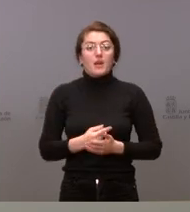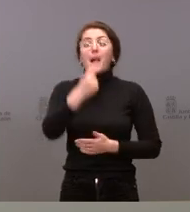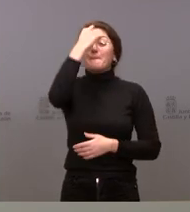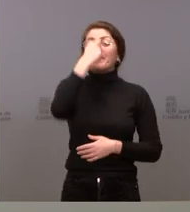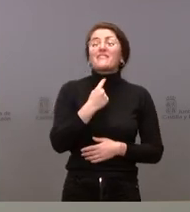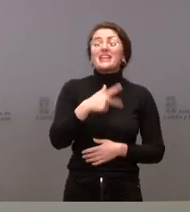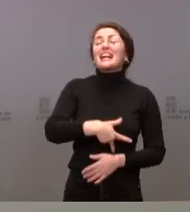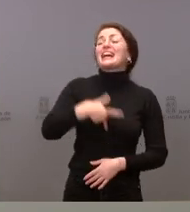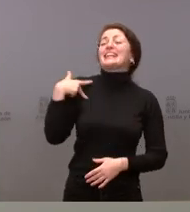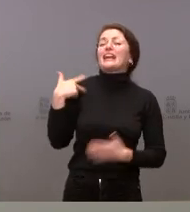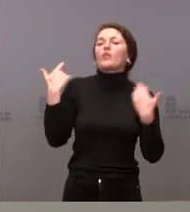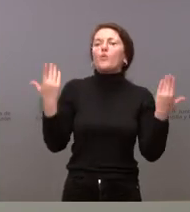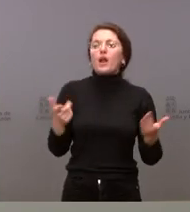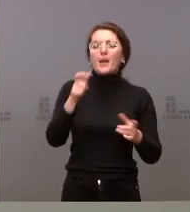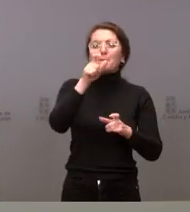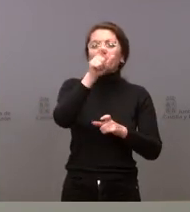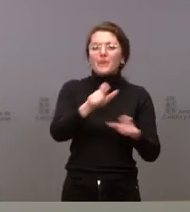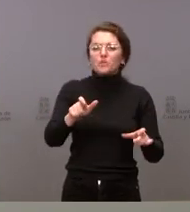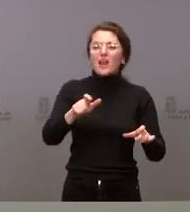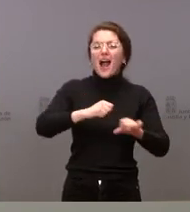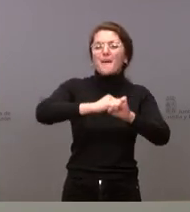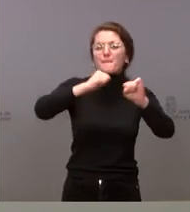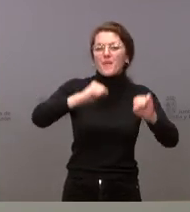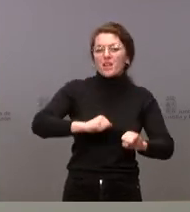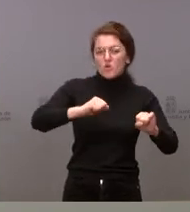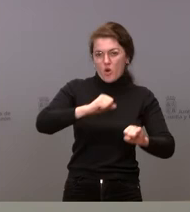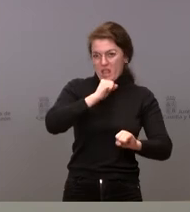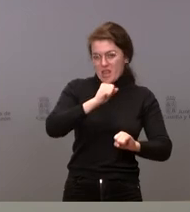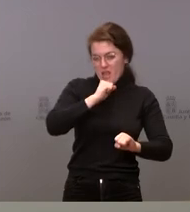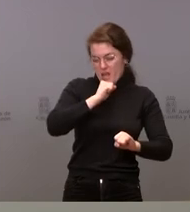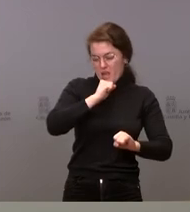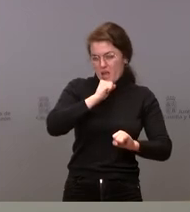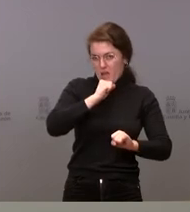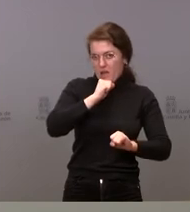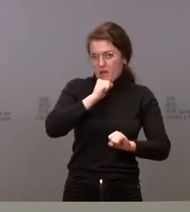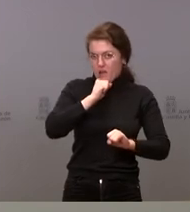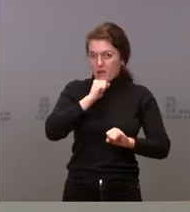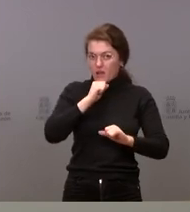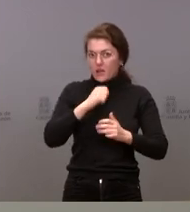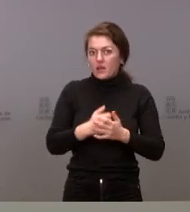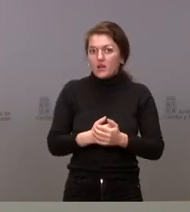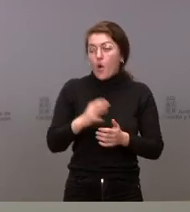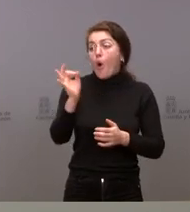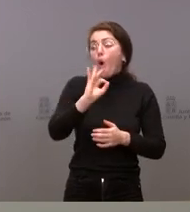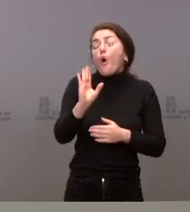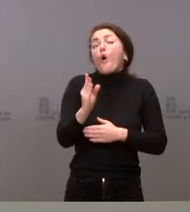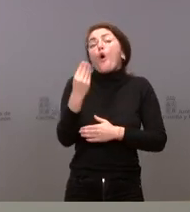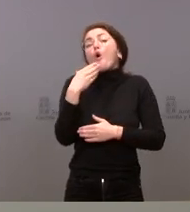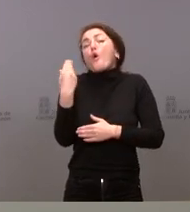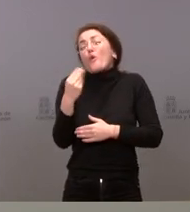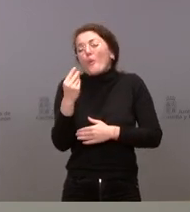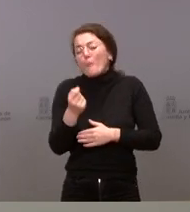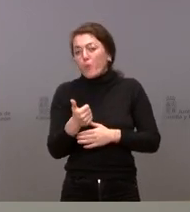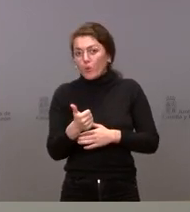generalmente de persona mayor de edad avanzada con algo más joven también en algunas ocasiones con